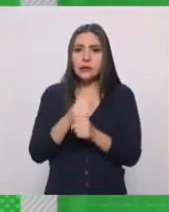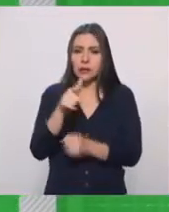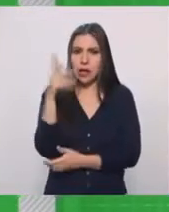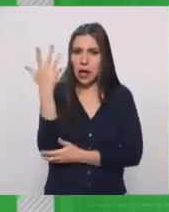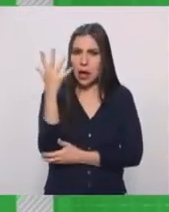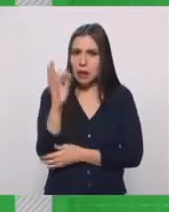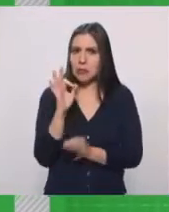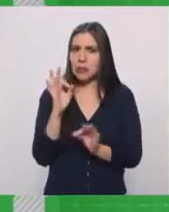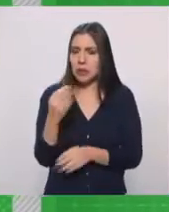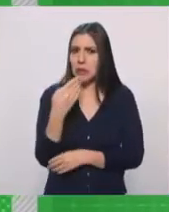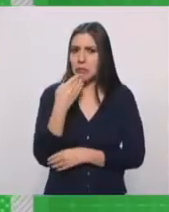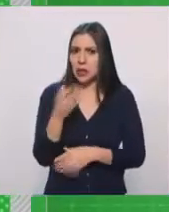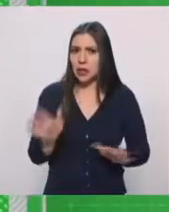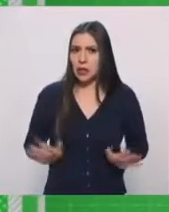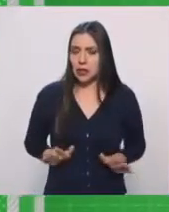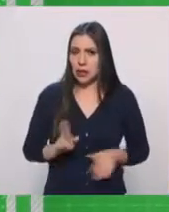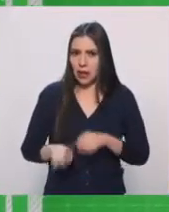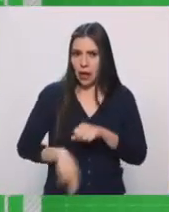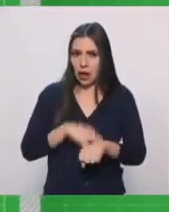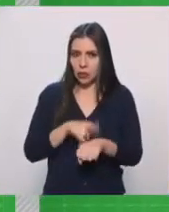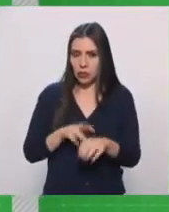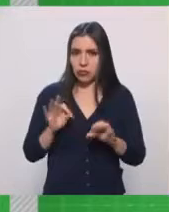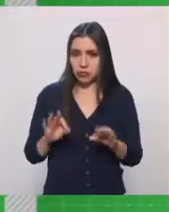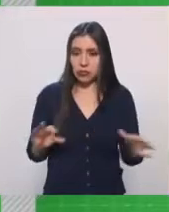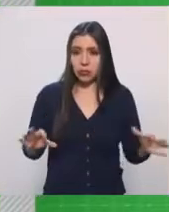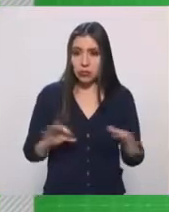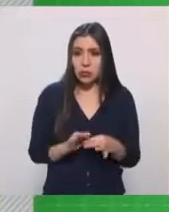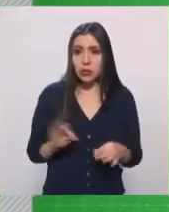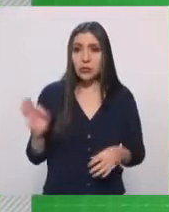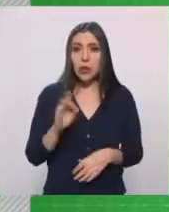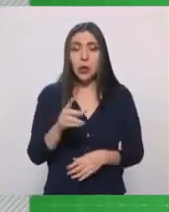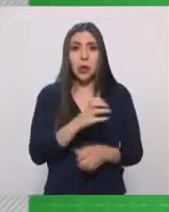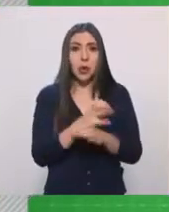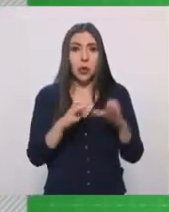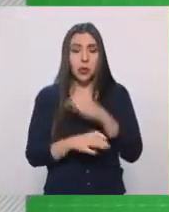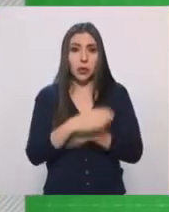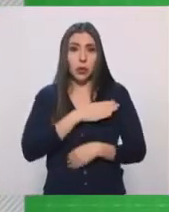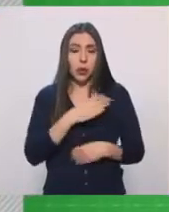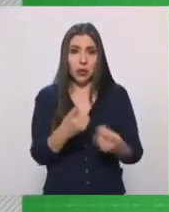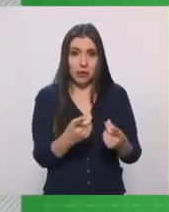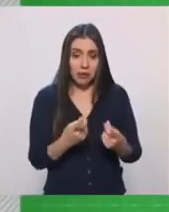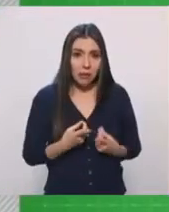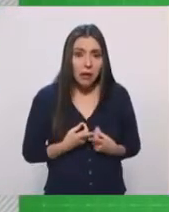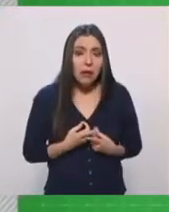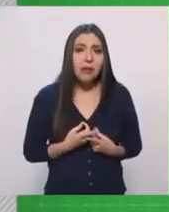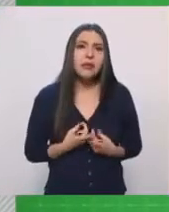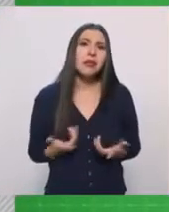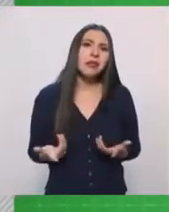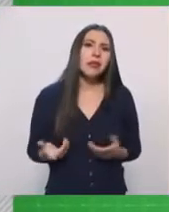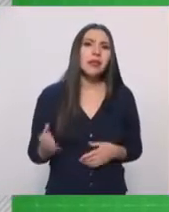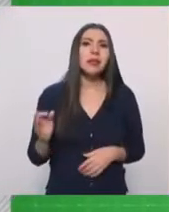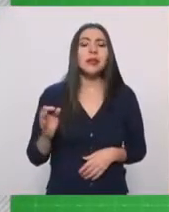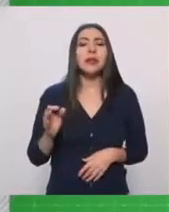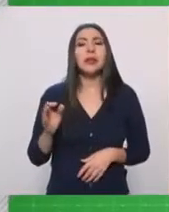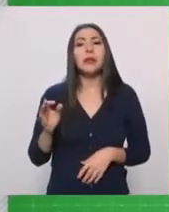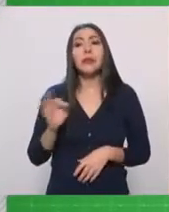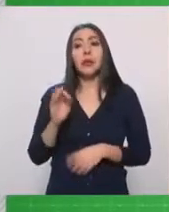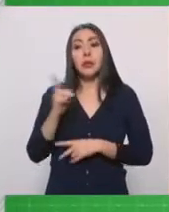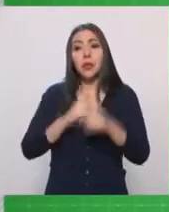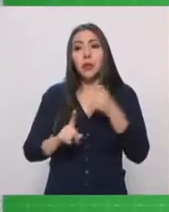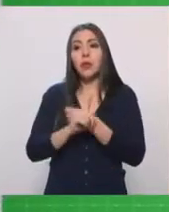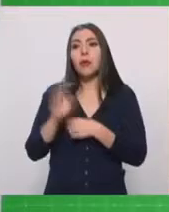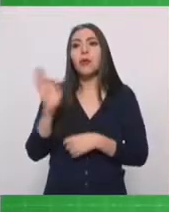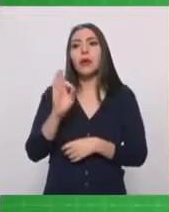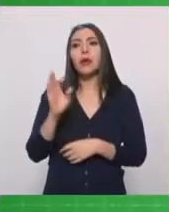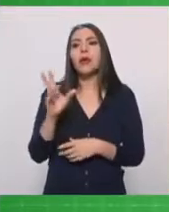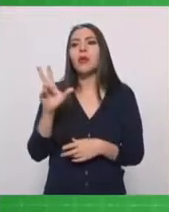apto primero para el medio ambiente y dos, si más allá de darnos beneficios va a ocasionar, pues no quiero decir problemas porque realmente no son problemas, pero a lo